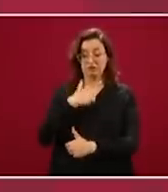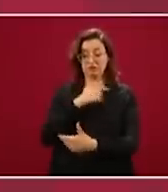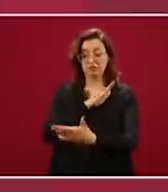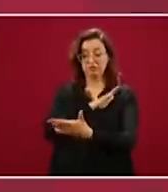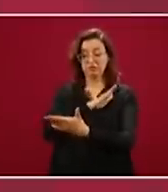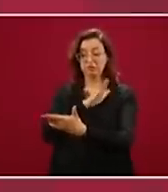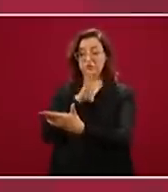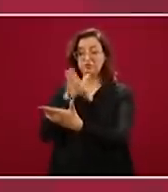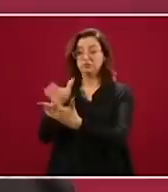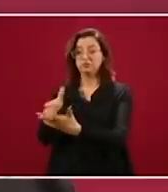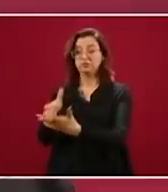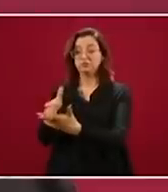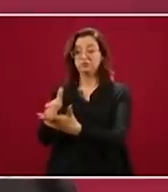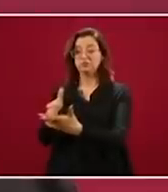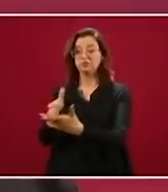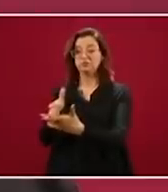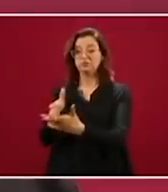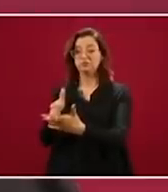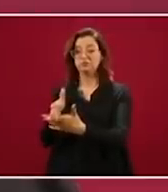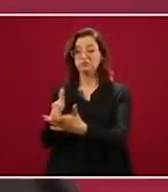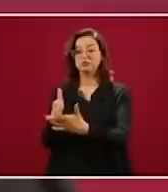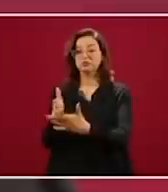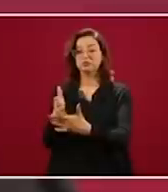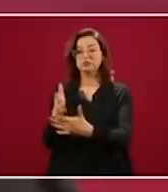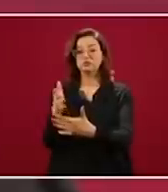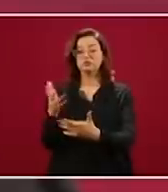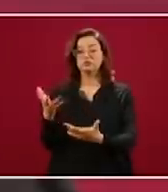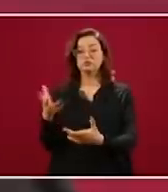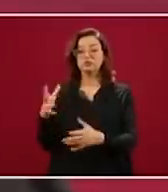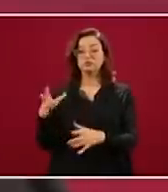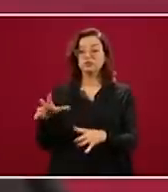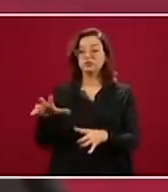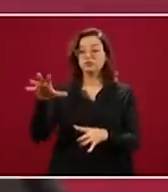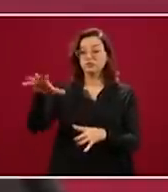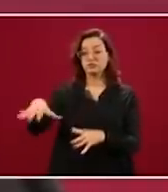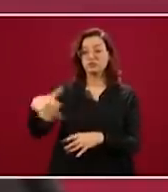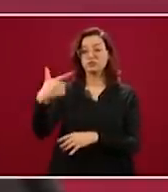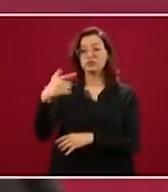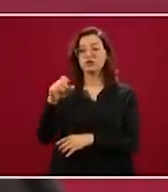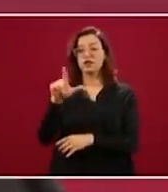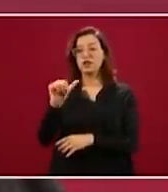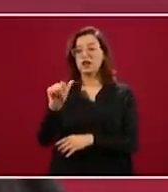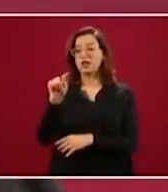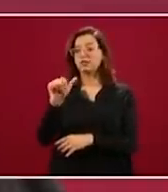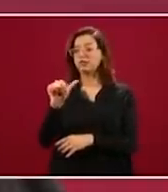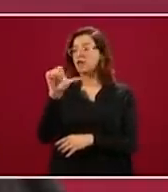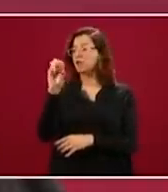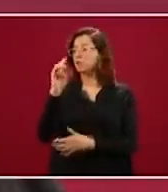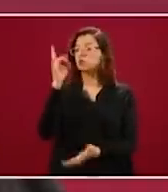me reúna solo con los pobladores de Guelatao,